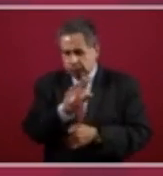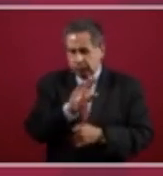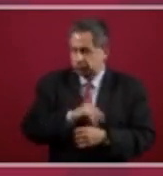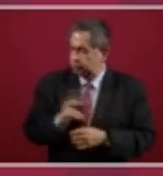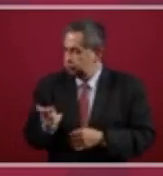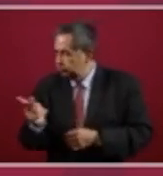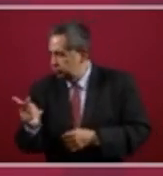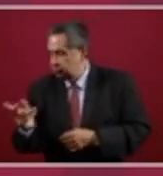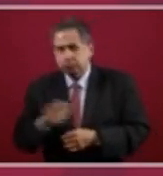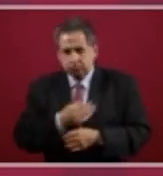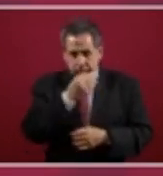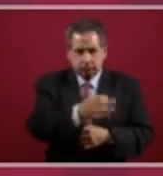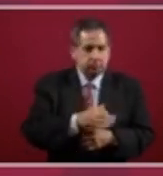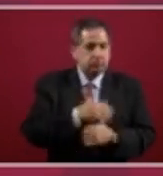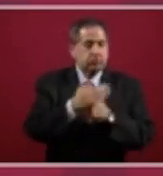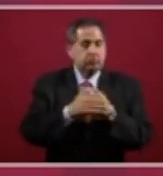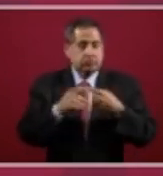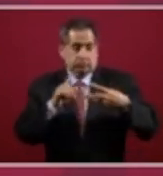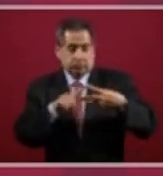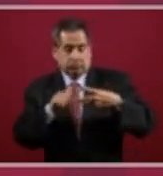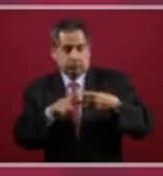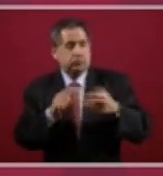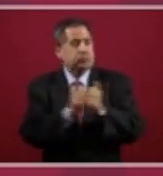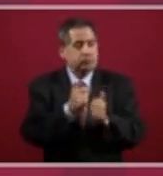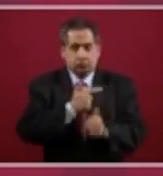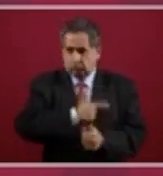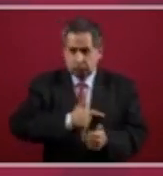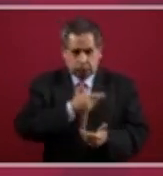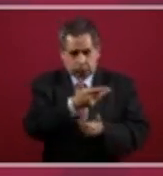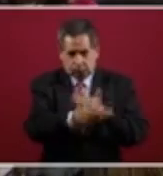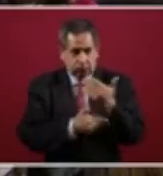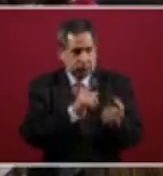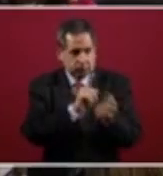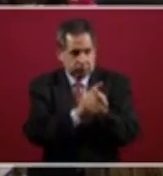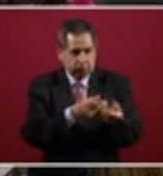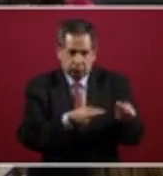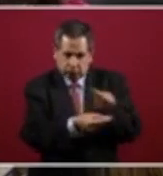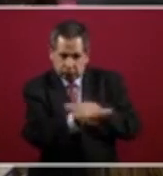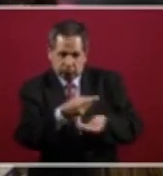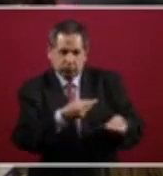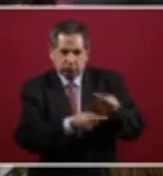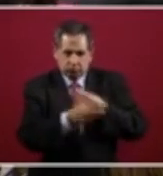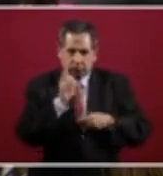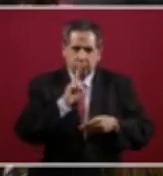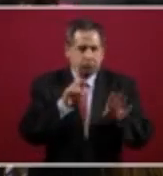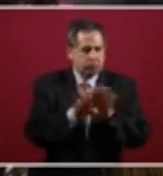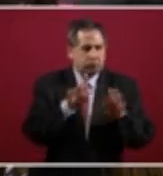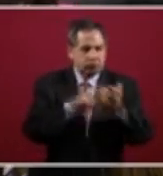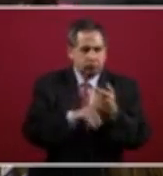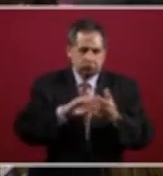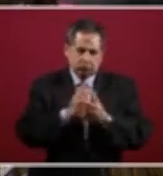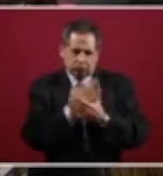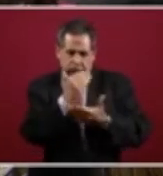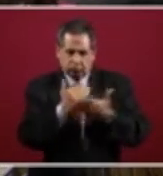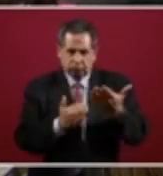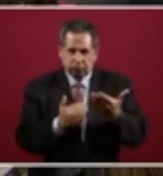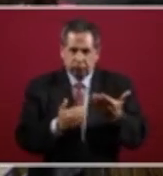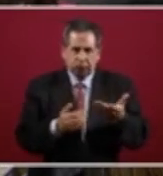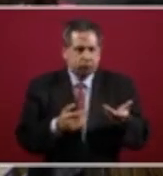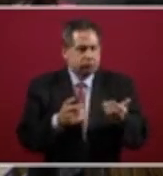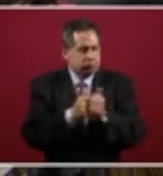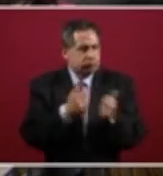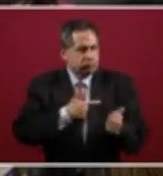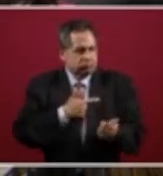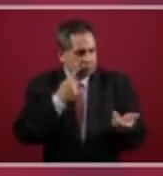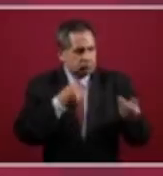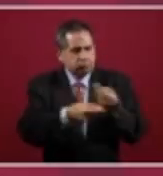Y finalmente, respecto al primer punto, con todo gusto intercambiamos los documentos, perdón, con todo